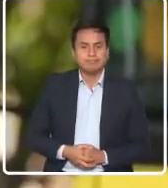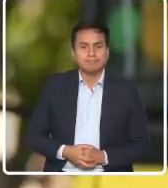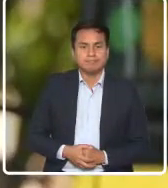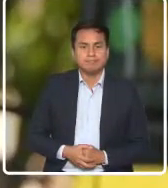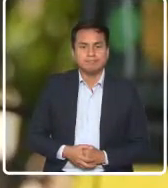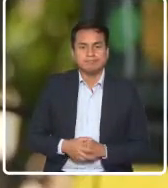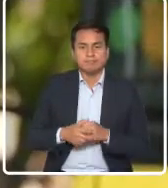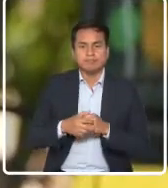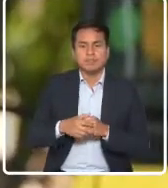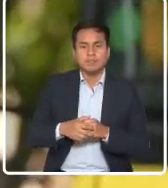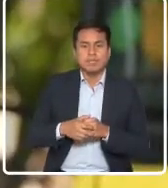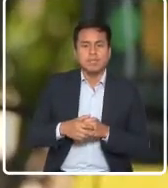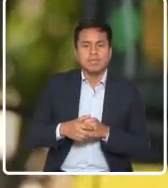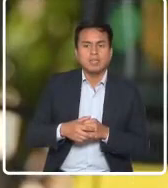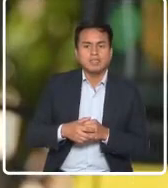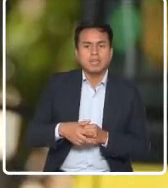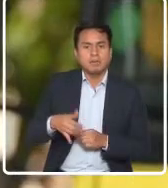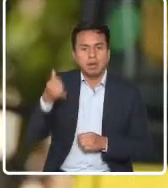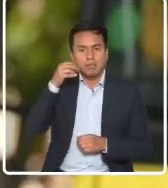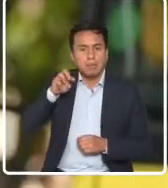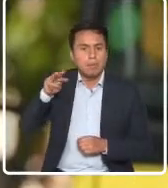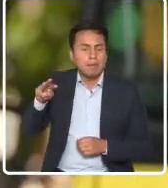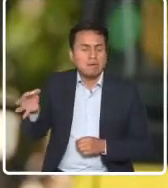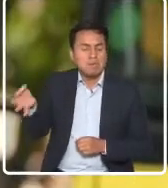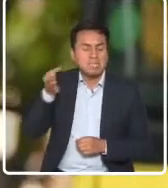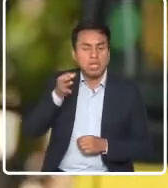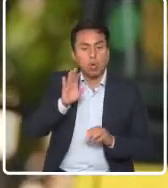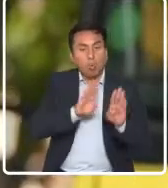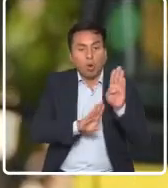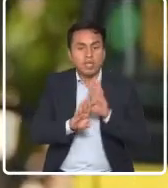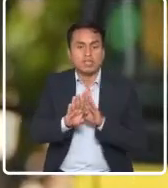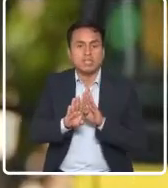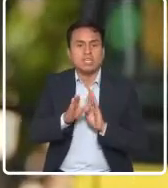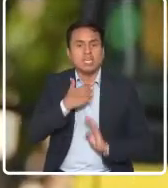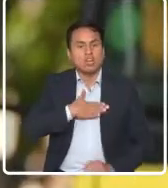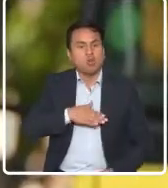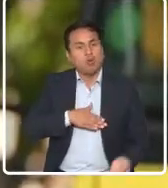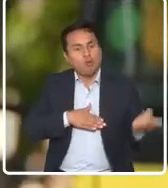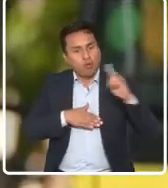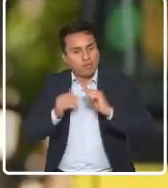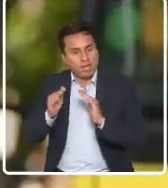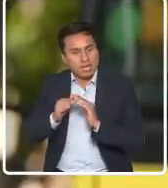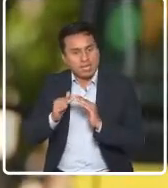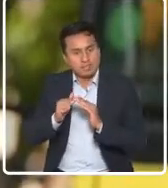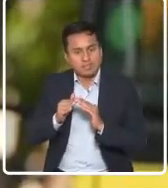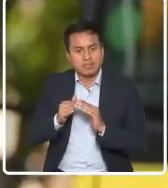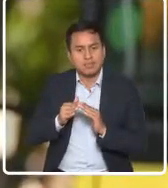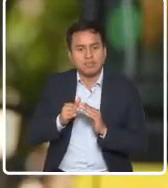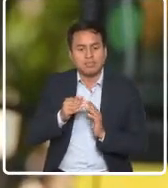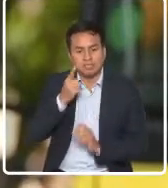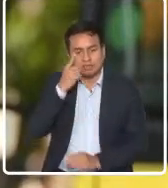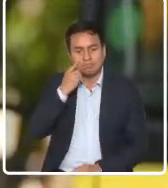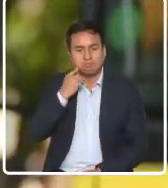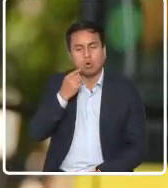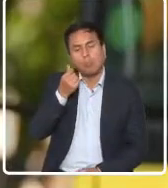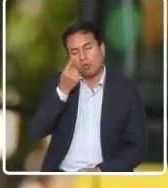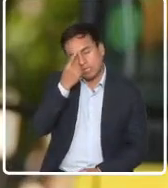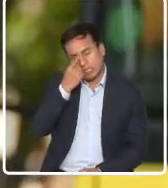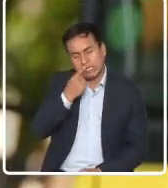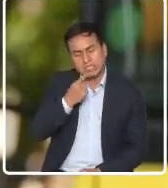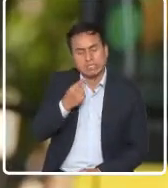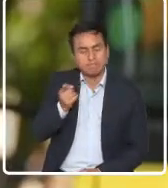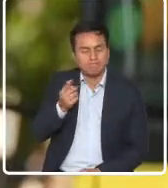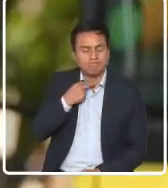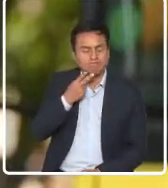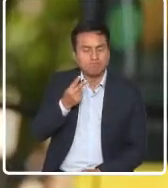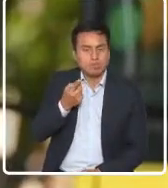Esas llamadas de mi padre y mi madre diciéndome, cuídate porque quiero que vuelvas a casa, resonaban con tristeza, pero